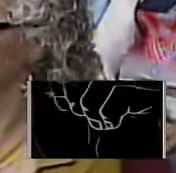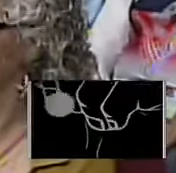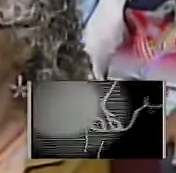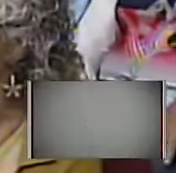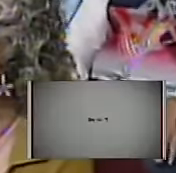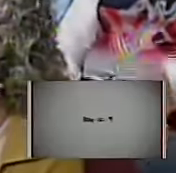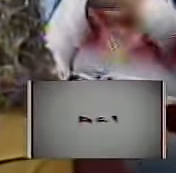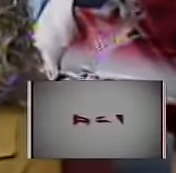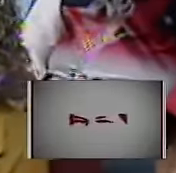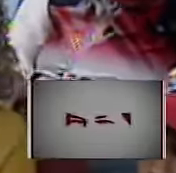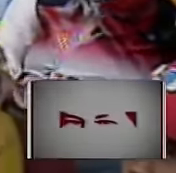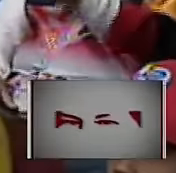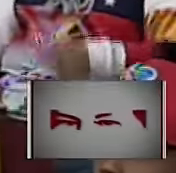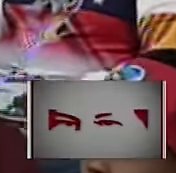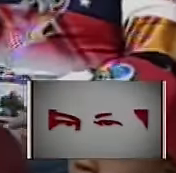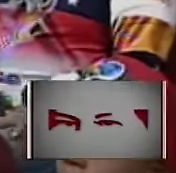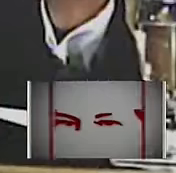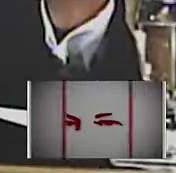¿Lo qué?